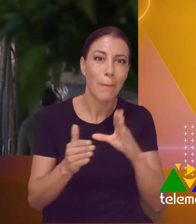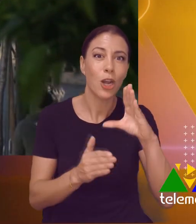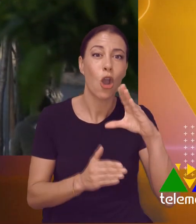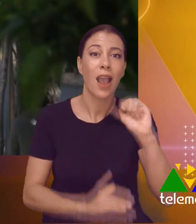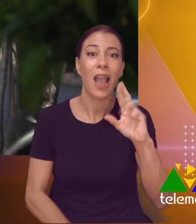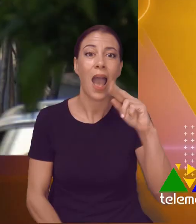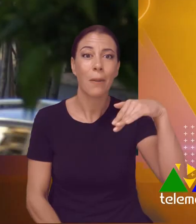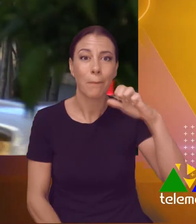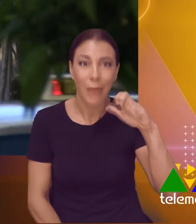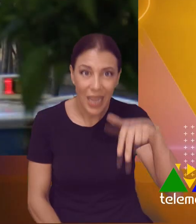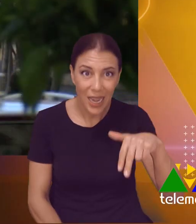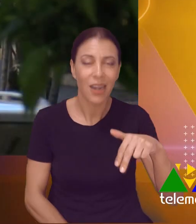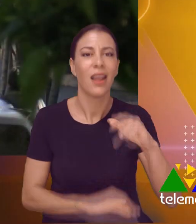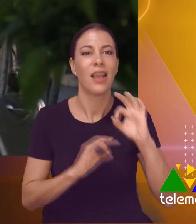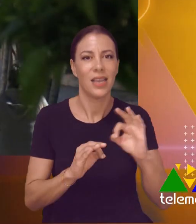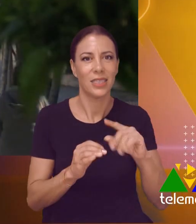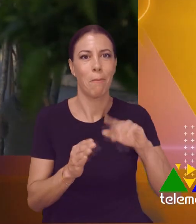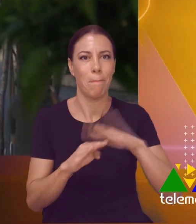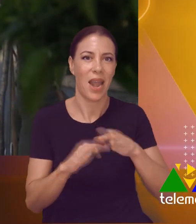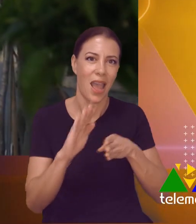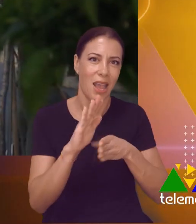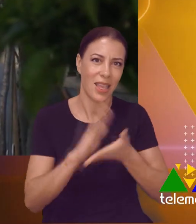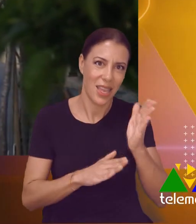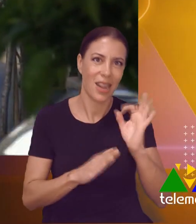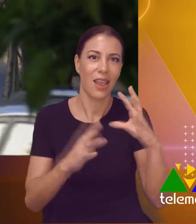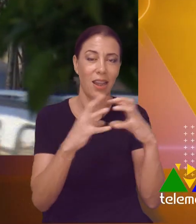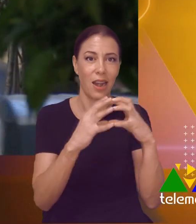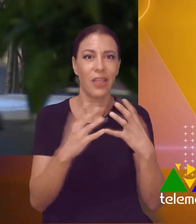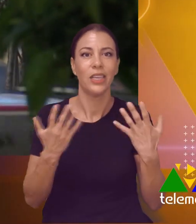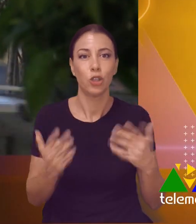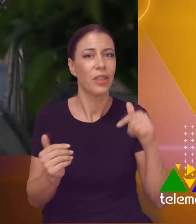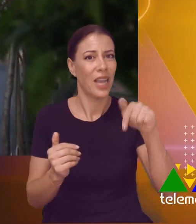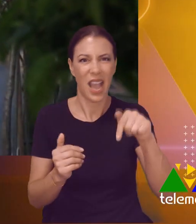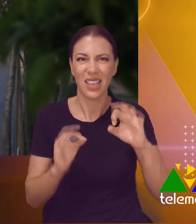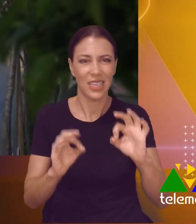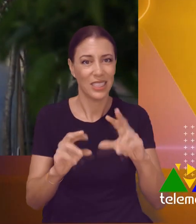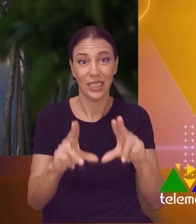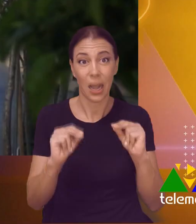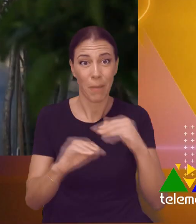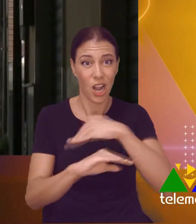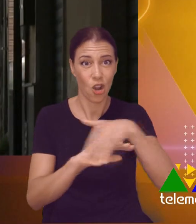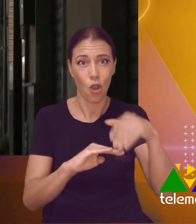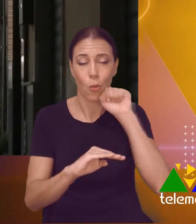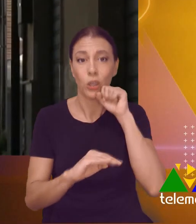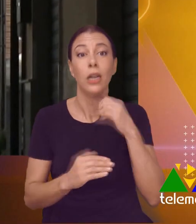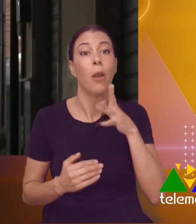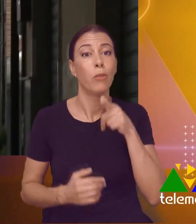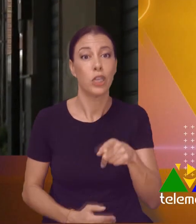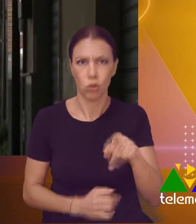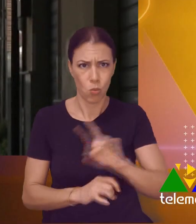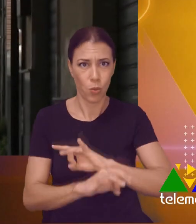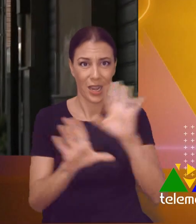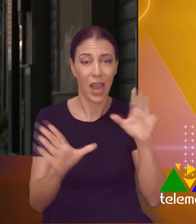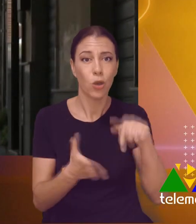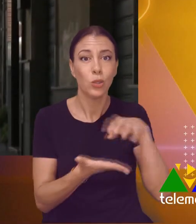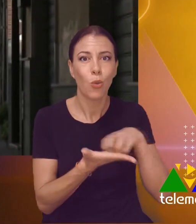en los términos de las poblaciones. Todo este barrio está claro, se ve que esto es un barrio